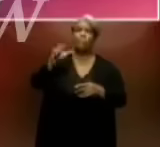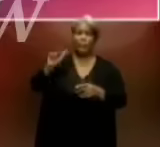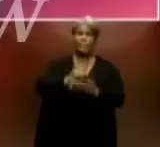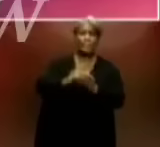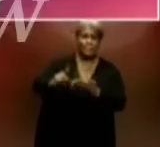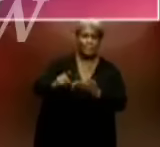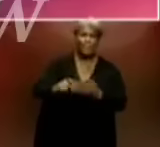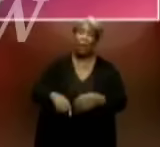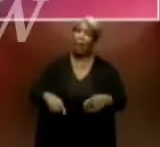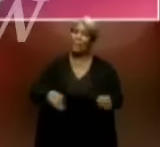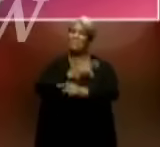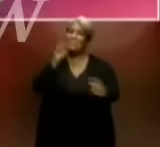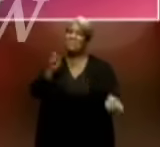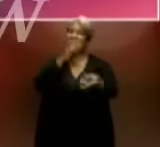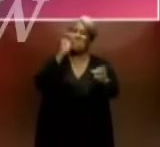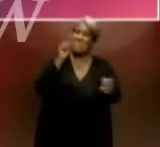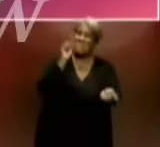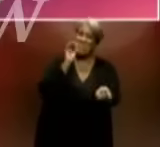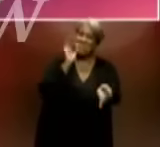Mire, me llama,